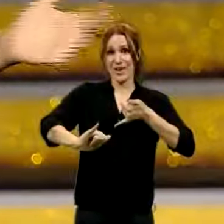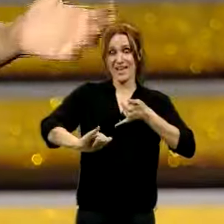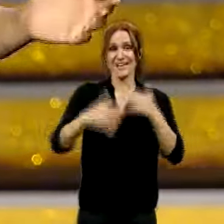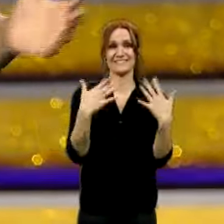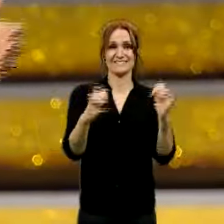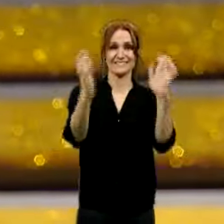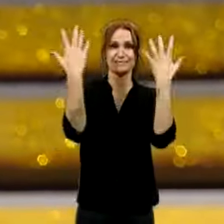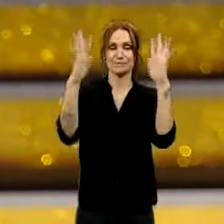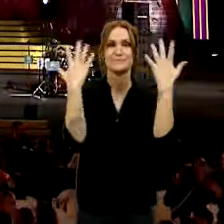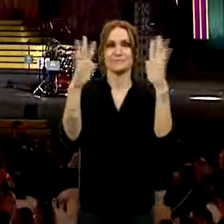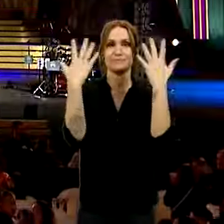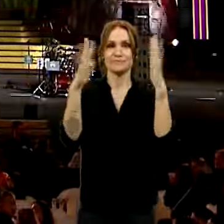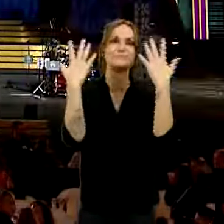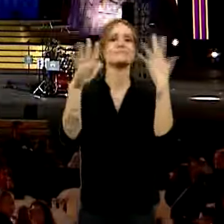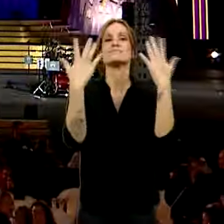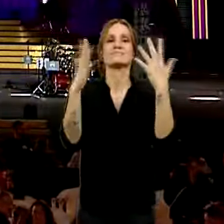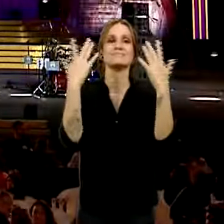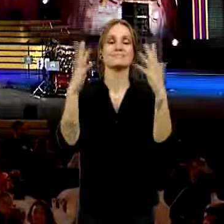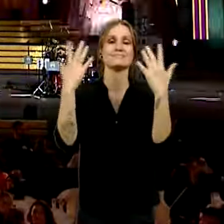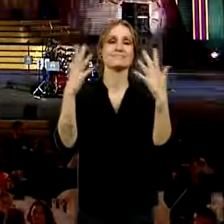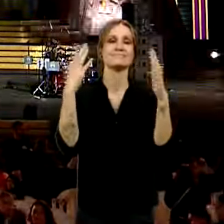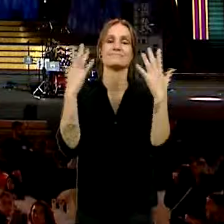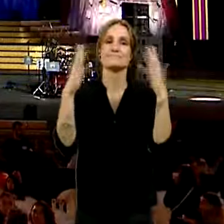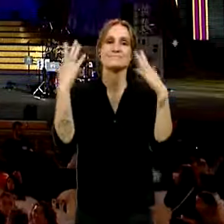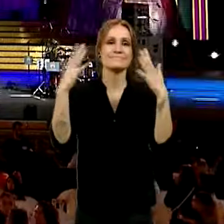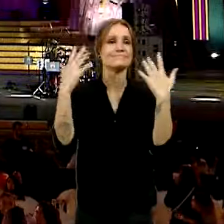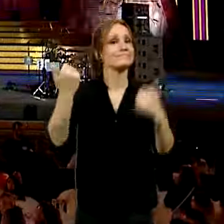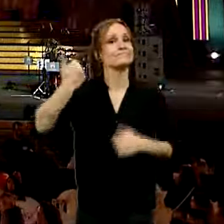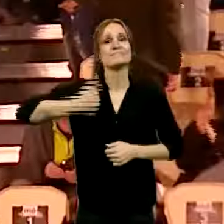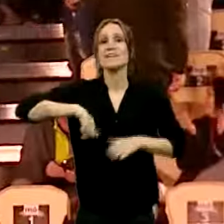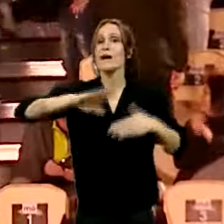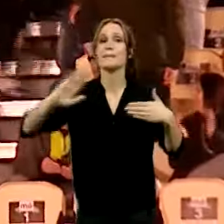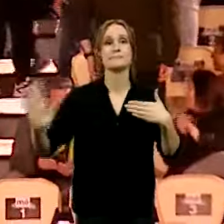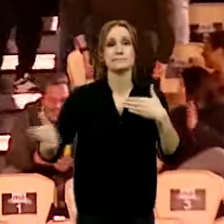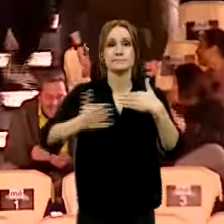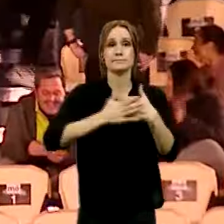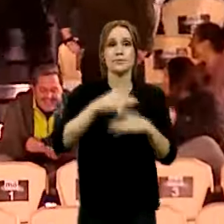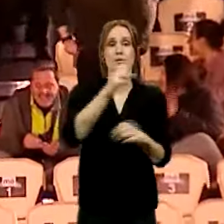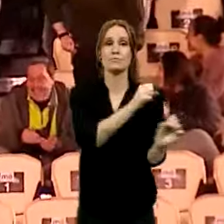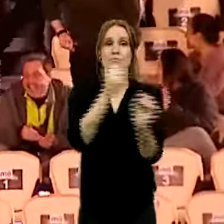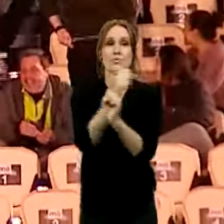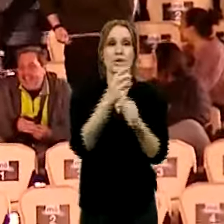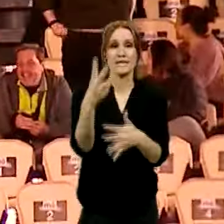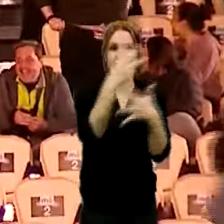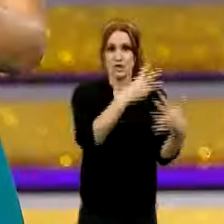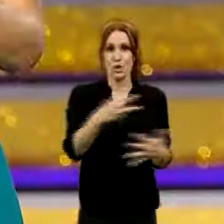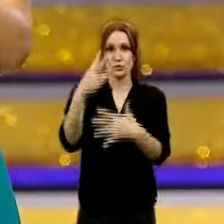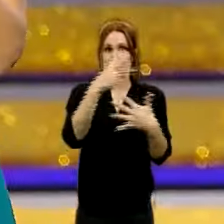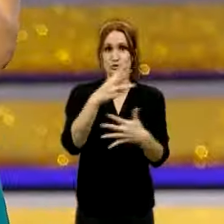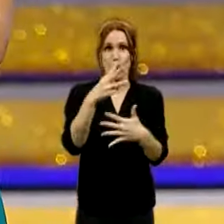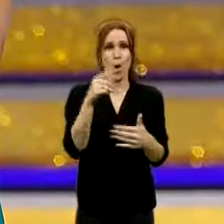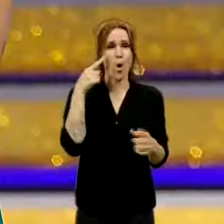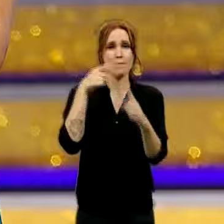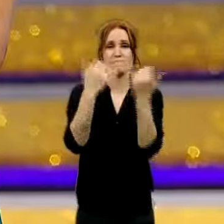¡Trapasones! Y con Trapasones cerramos las 8 murgas clasificadas para esta gran